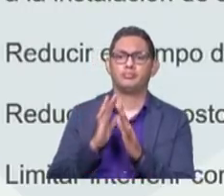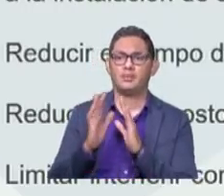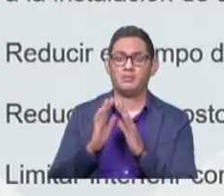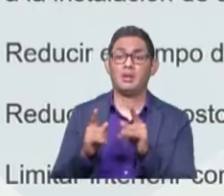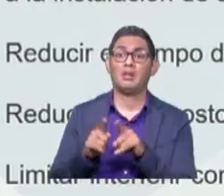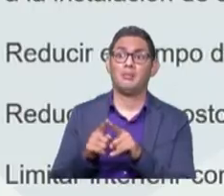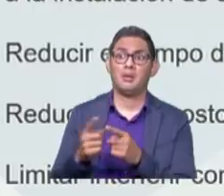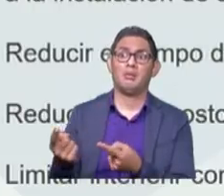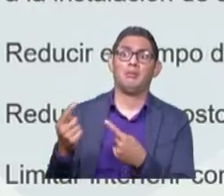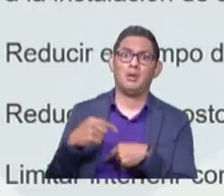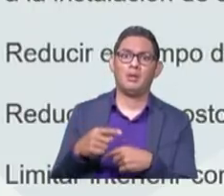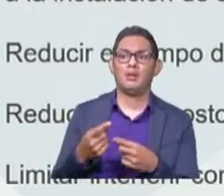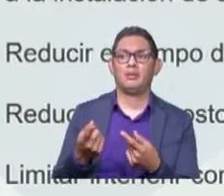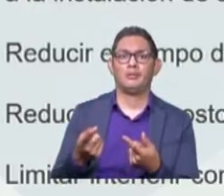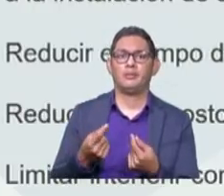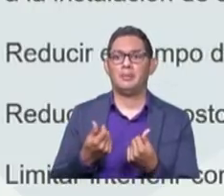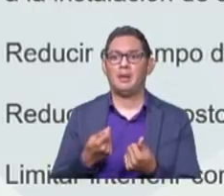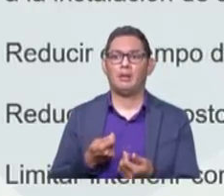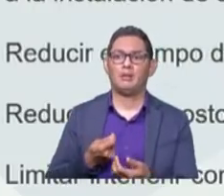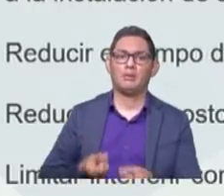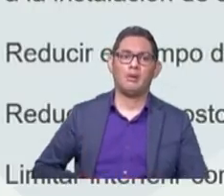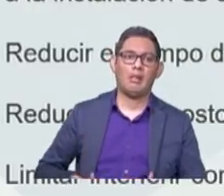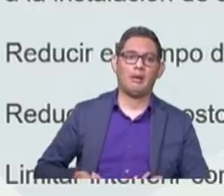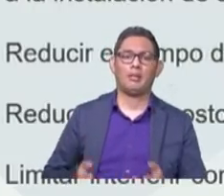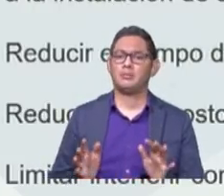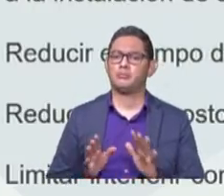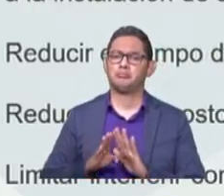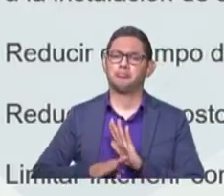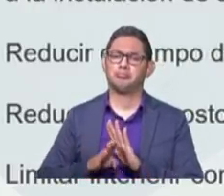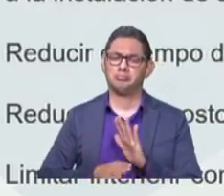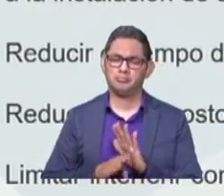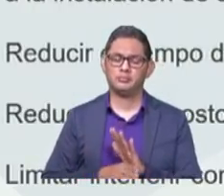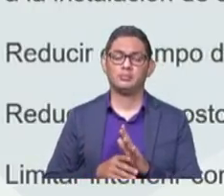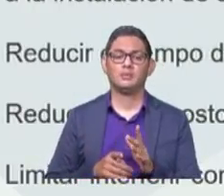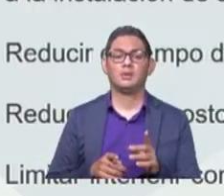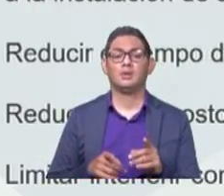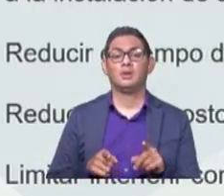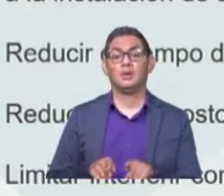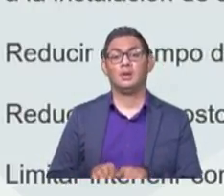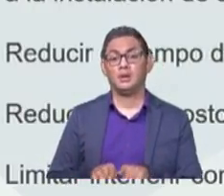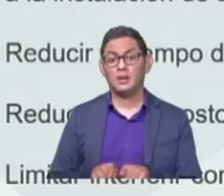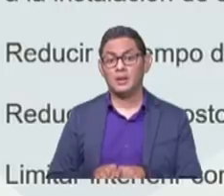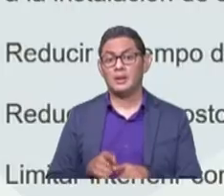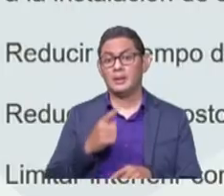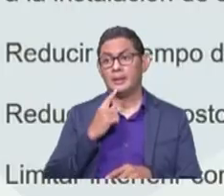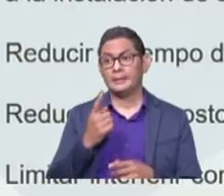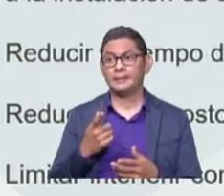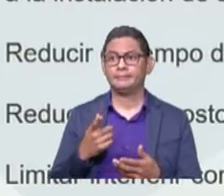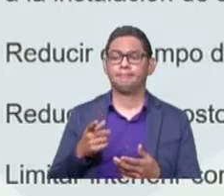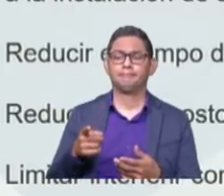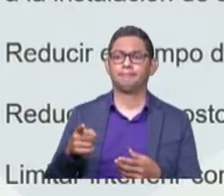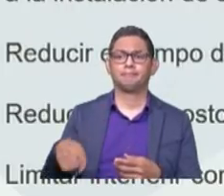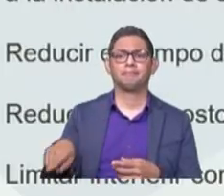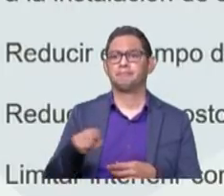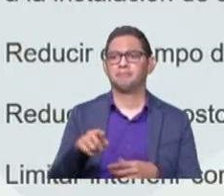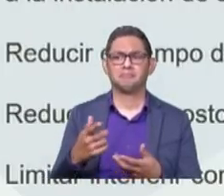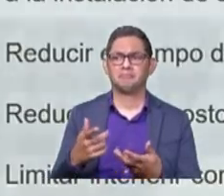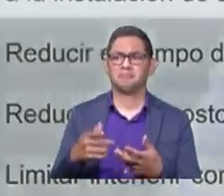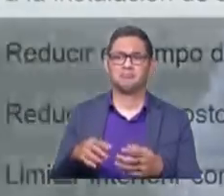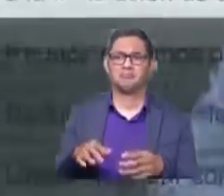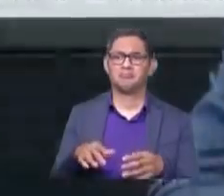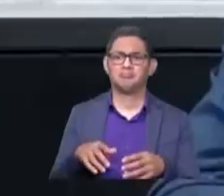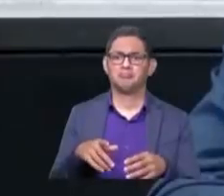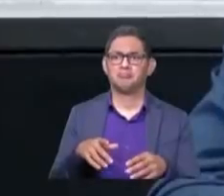como principalmente para nuestros pacientes, y limita la interferencia de la actividad habitual de todos